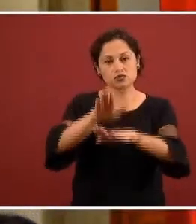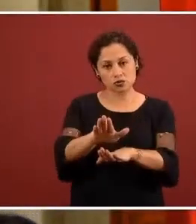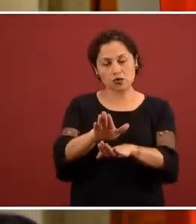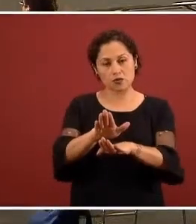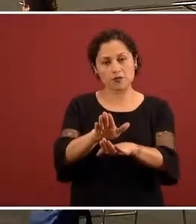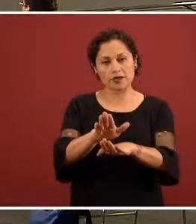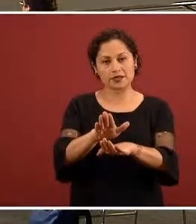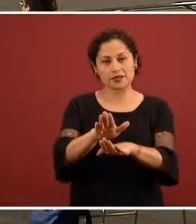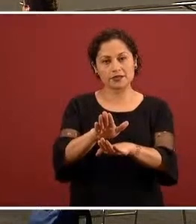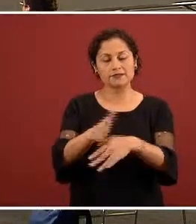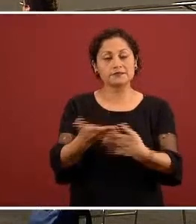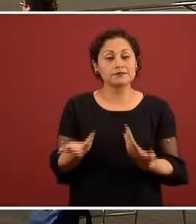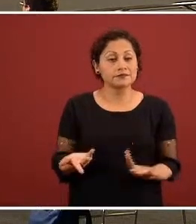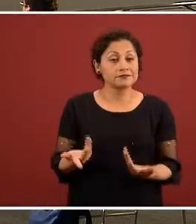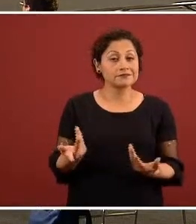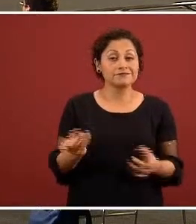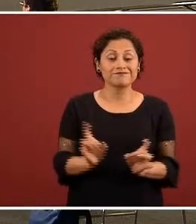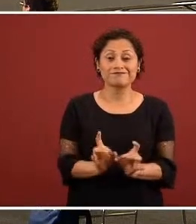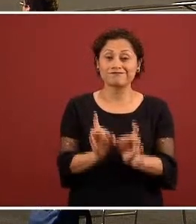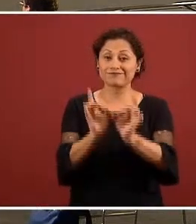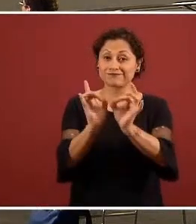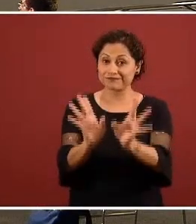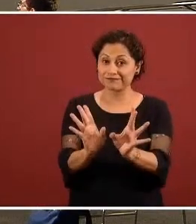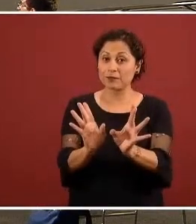hemos sufrido,